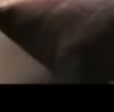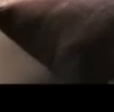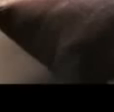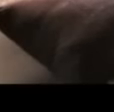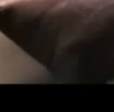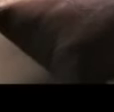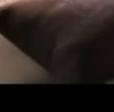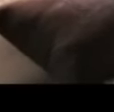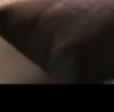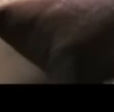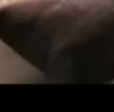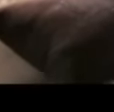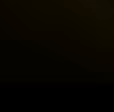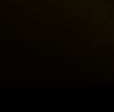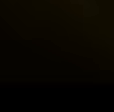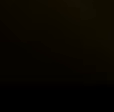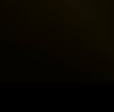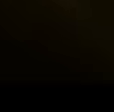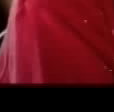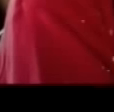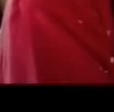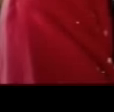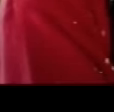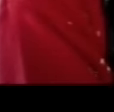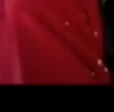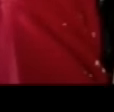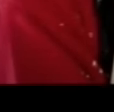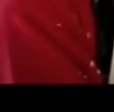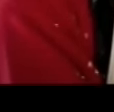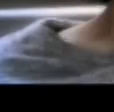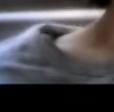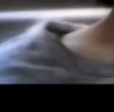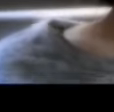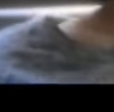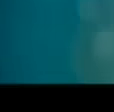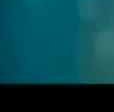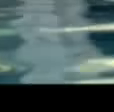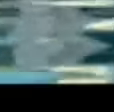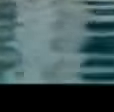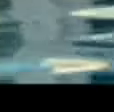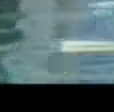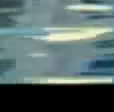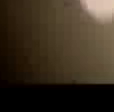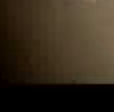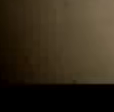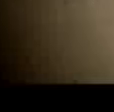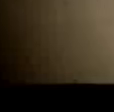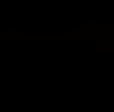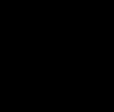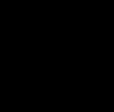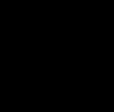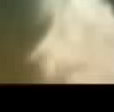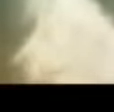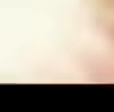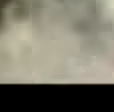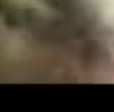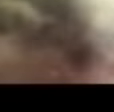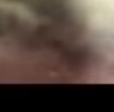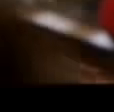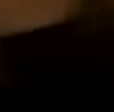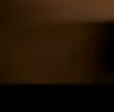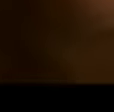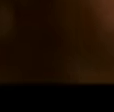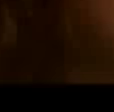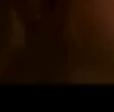estas vidas tienen algún tipo de sentido no sólo la viven como puede no te pierdas esta fantástica historia del amor entre